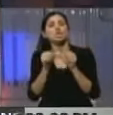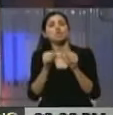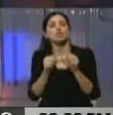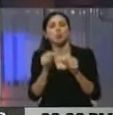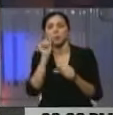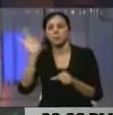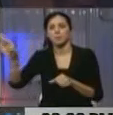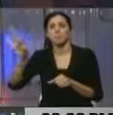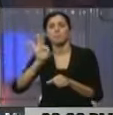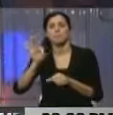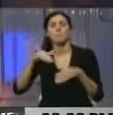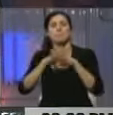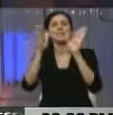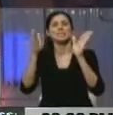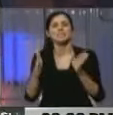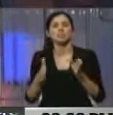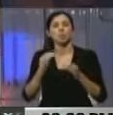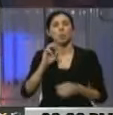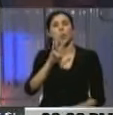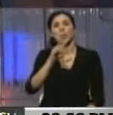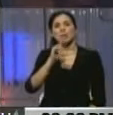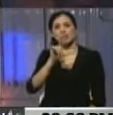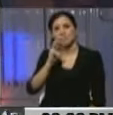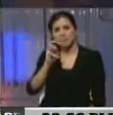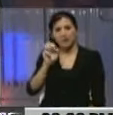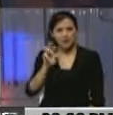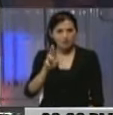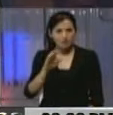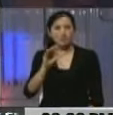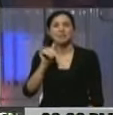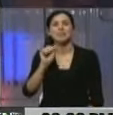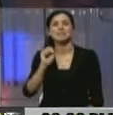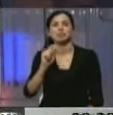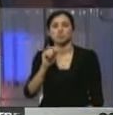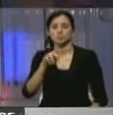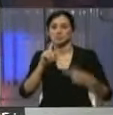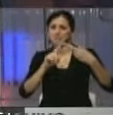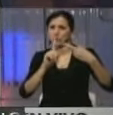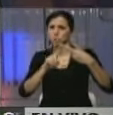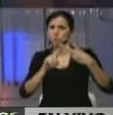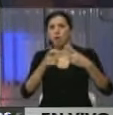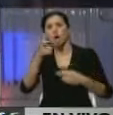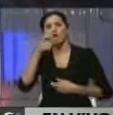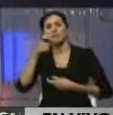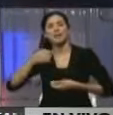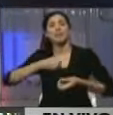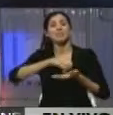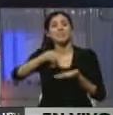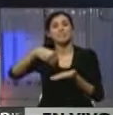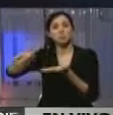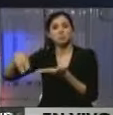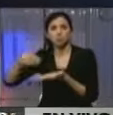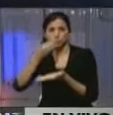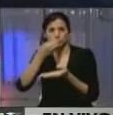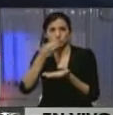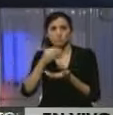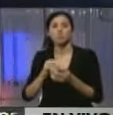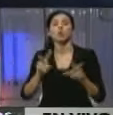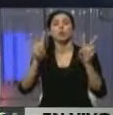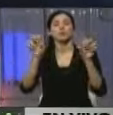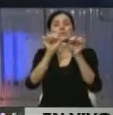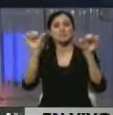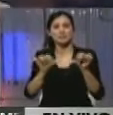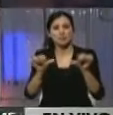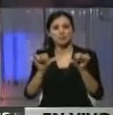compañero ministro Wilmar Castro Soteldo. El vértice de logística y distribución, de nuevo sistema